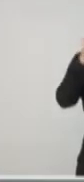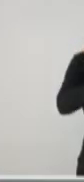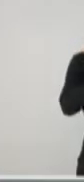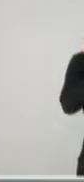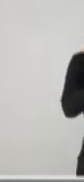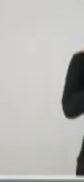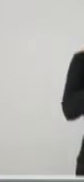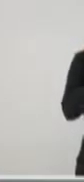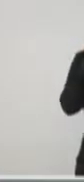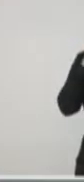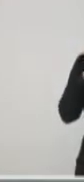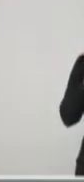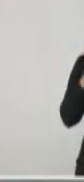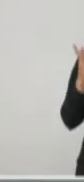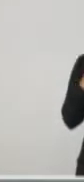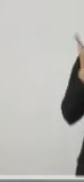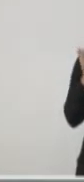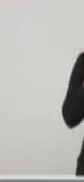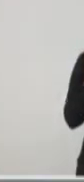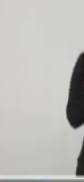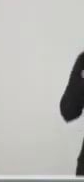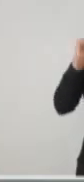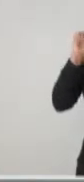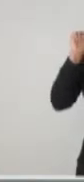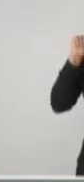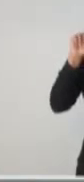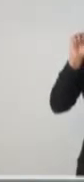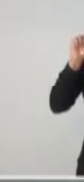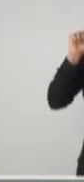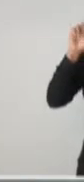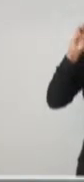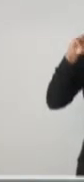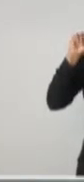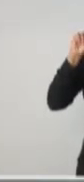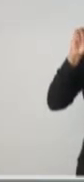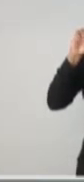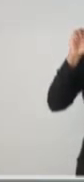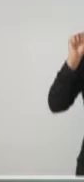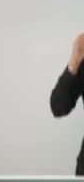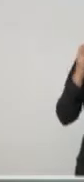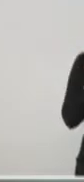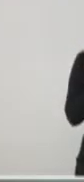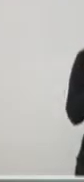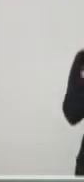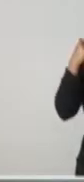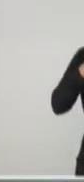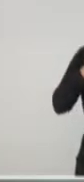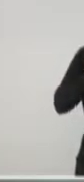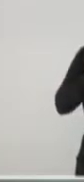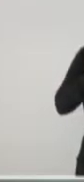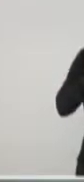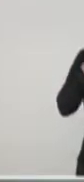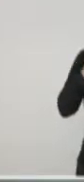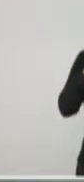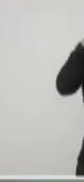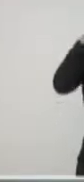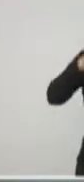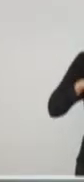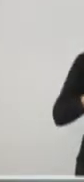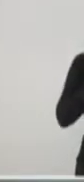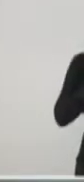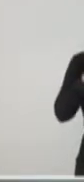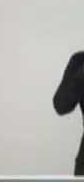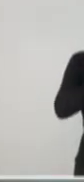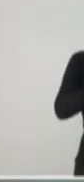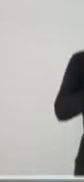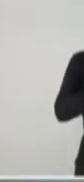más y mejores empleos y ofrezca un fuerte impulso al turismo en sus diferentes regiones. Hinojosa Ochoa concluyó su participación con